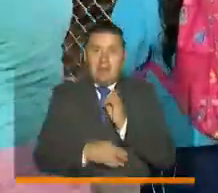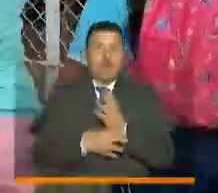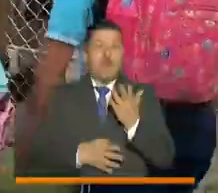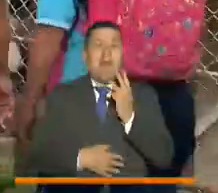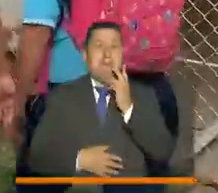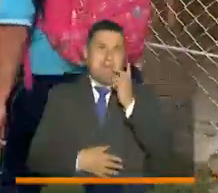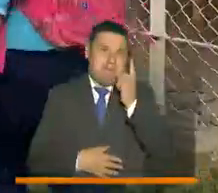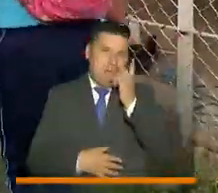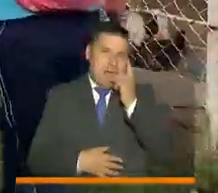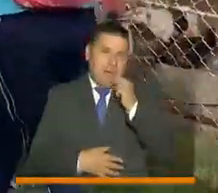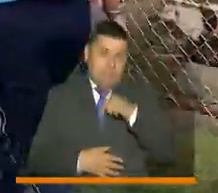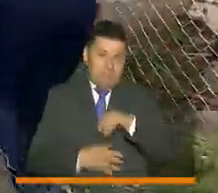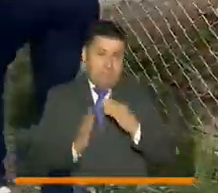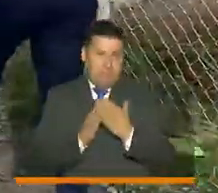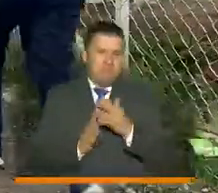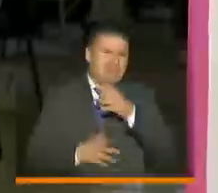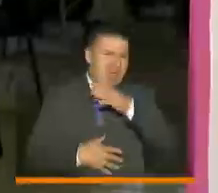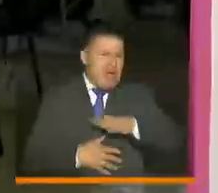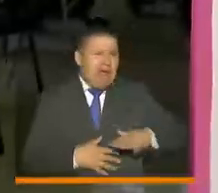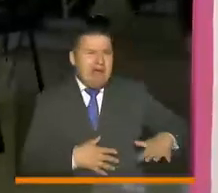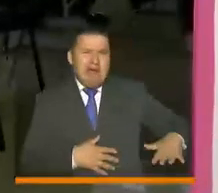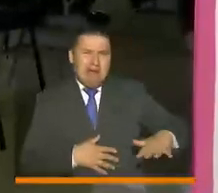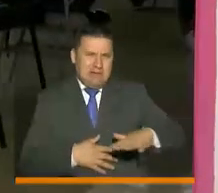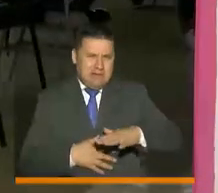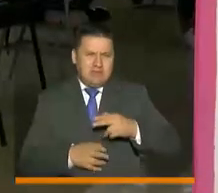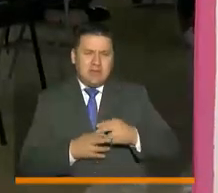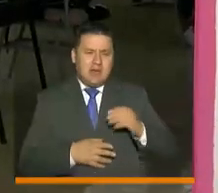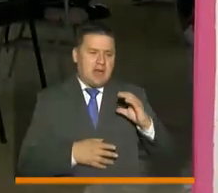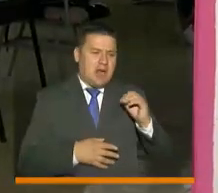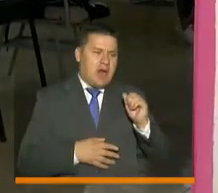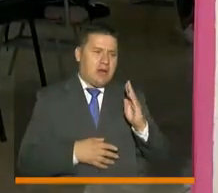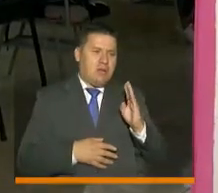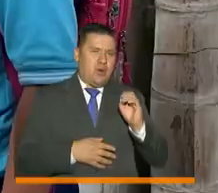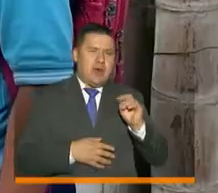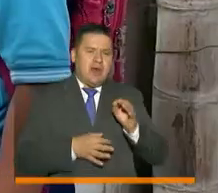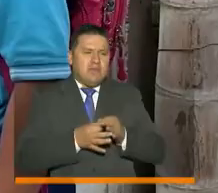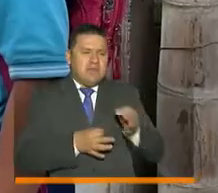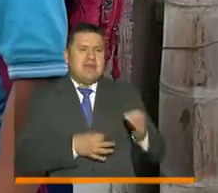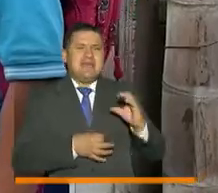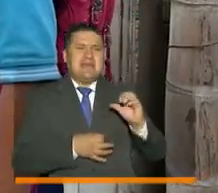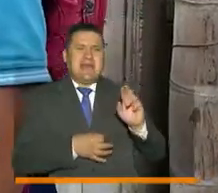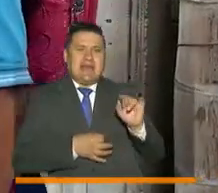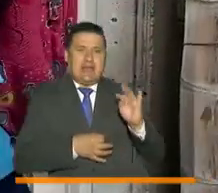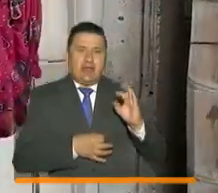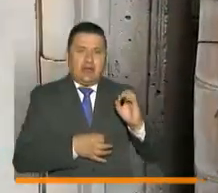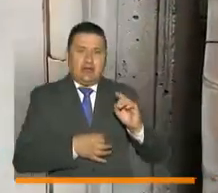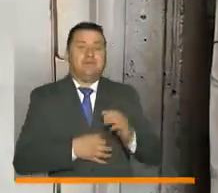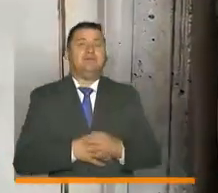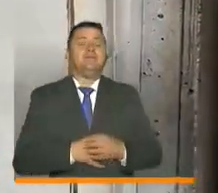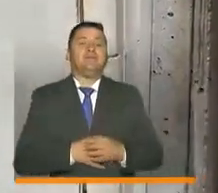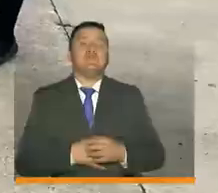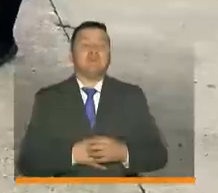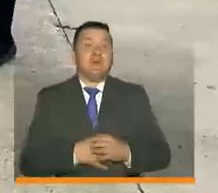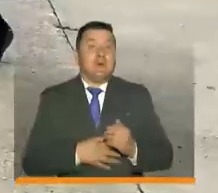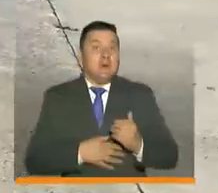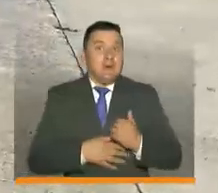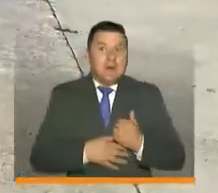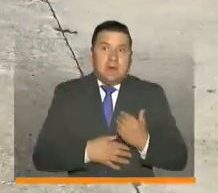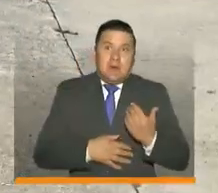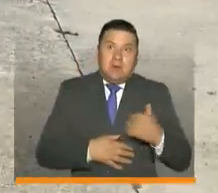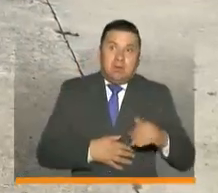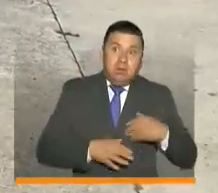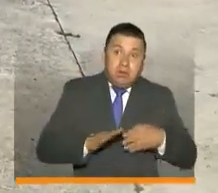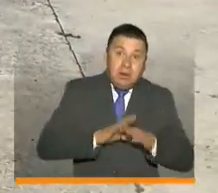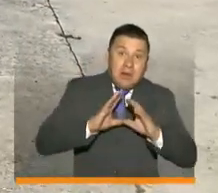Pereira. Es una institución rural, aquí en La Carbonera, en el corregimiento de Cerritos. Sí, estuve de acuerdo que regresaran los niños